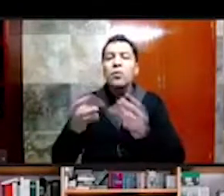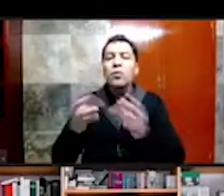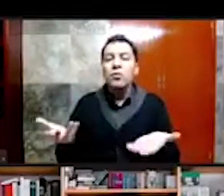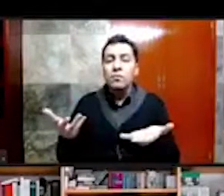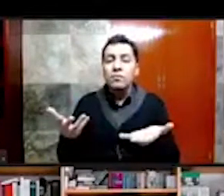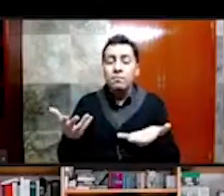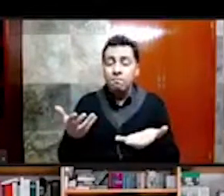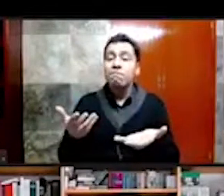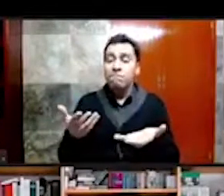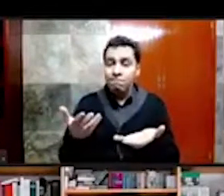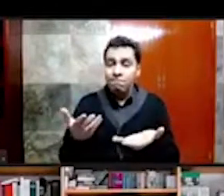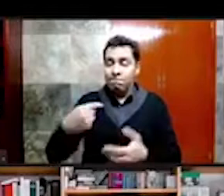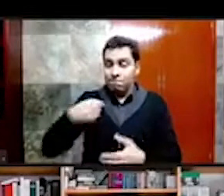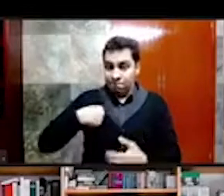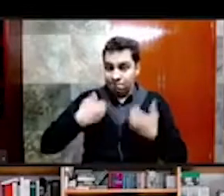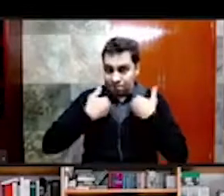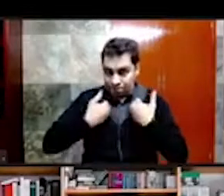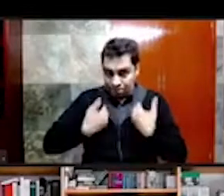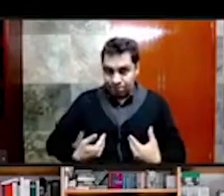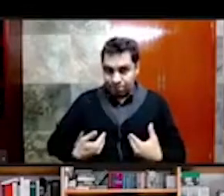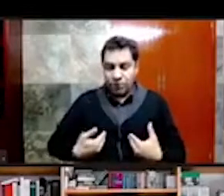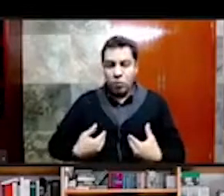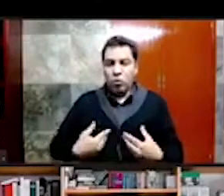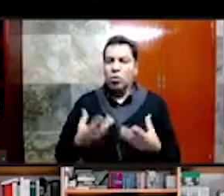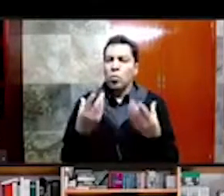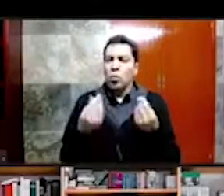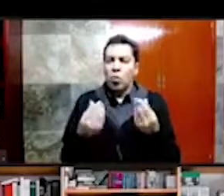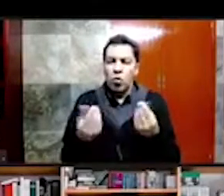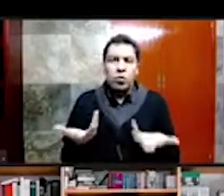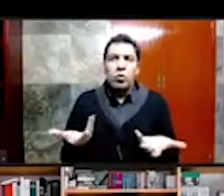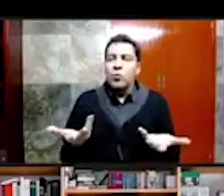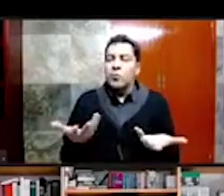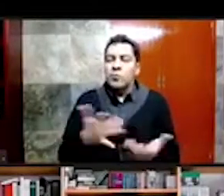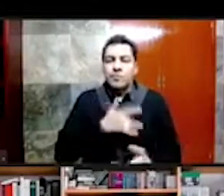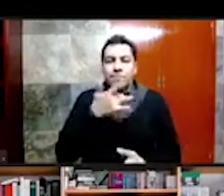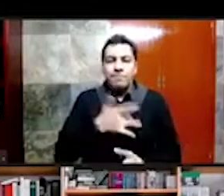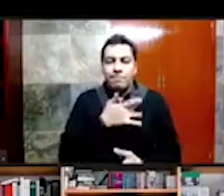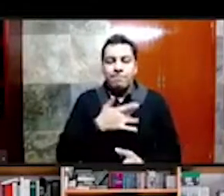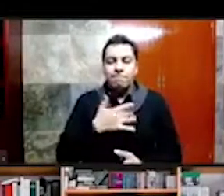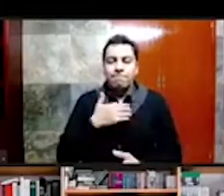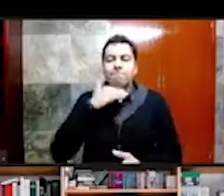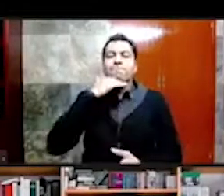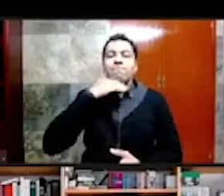conocíamos. Yo en lo personal estoy muy satisfecho.